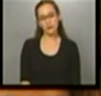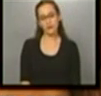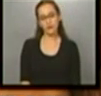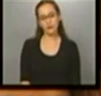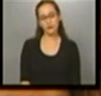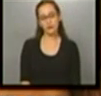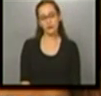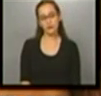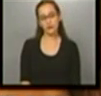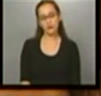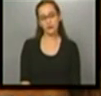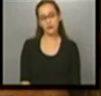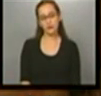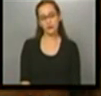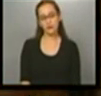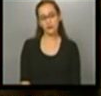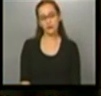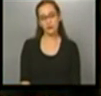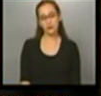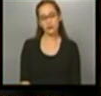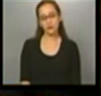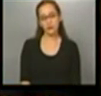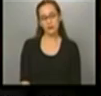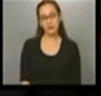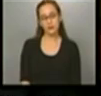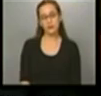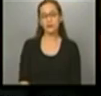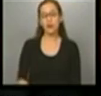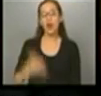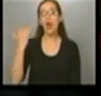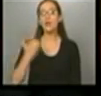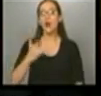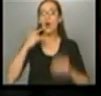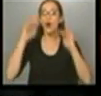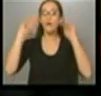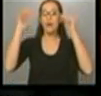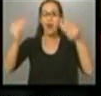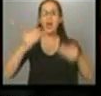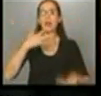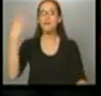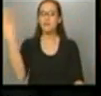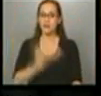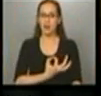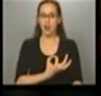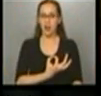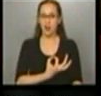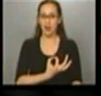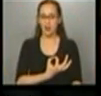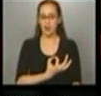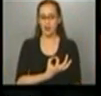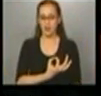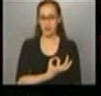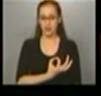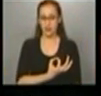Y un recuerdo muy especial para quien fue, es y será.